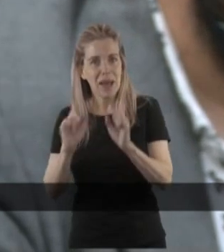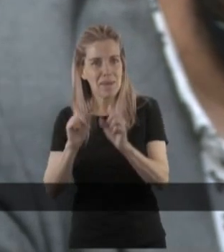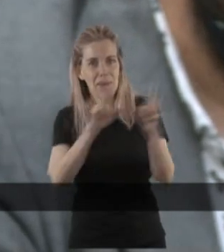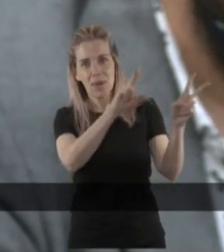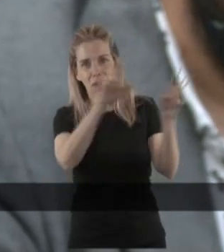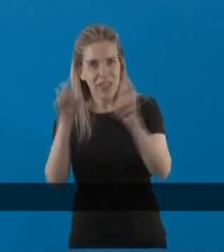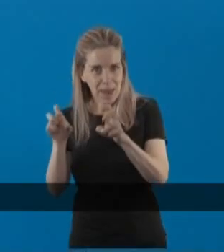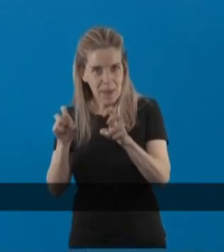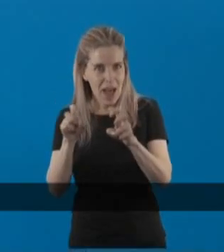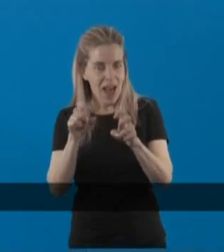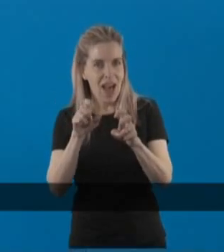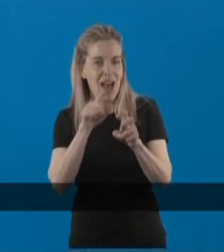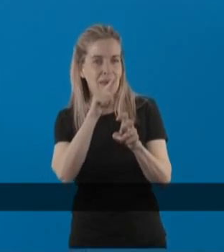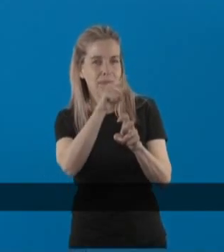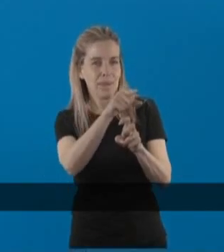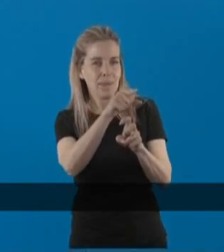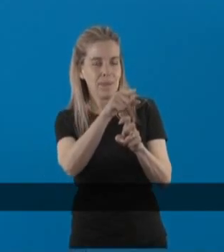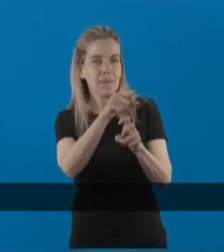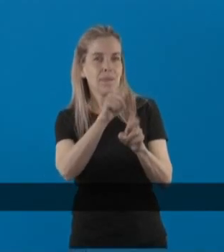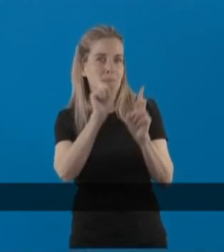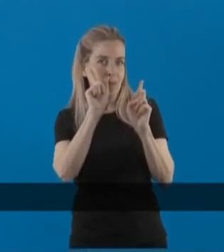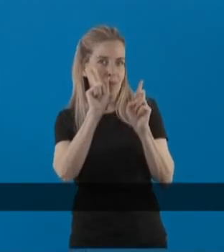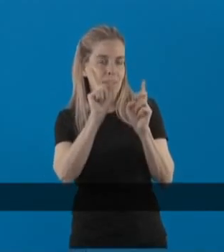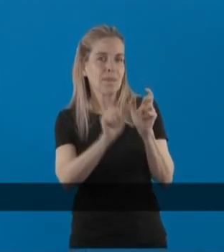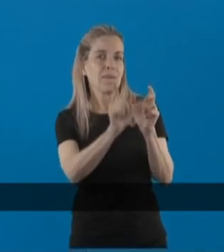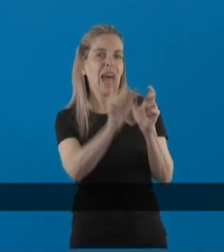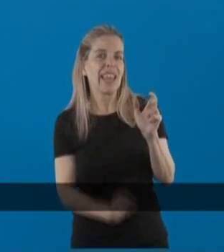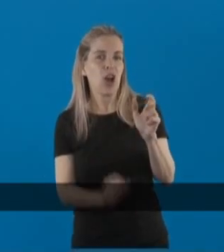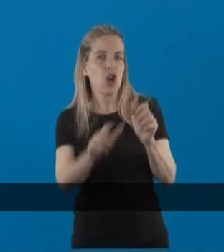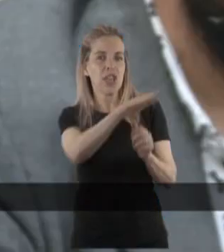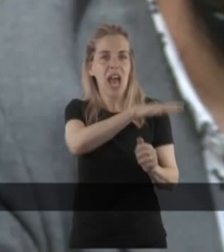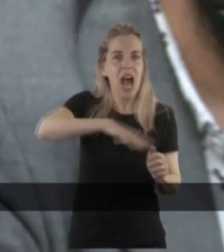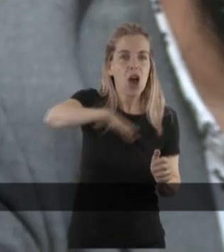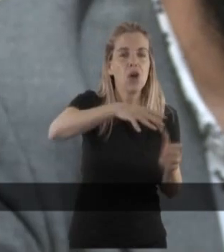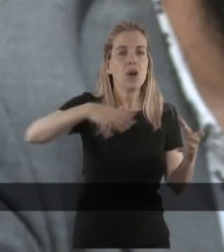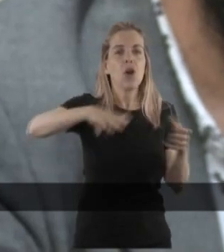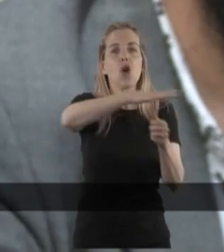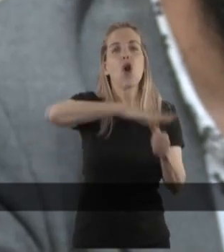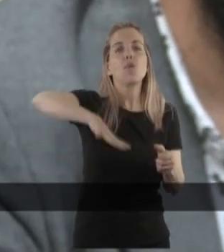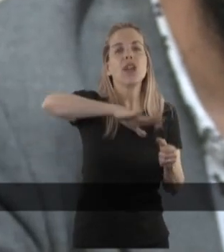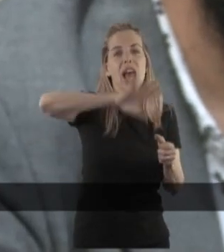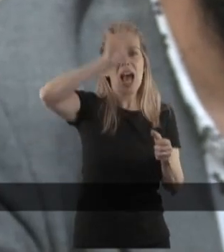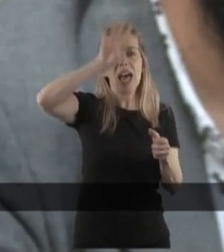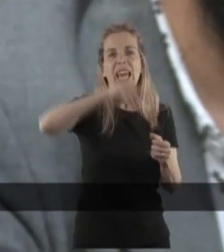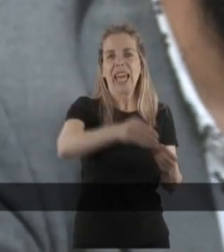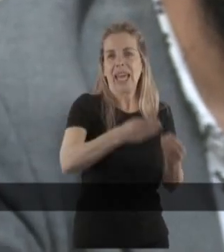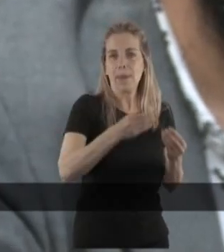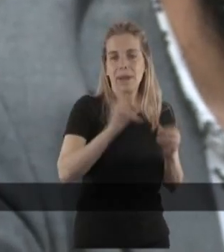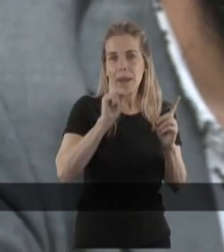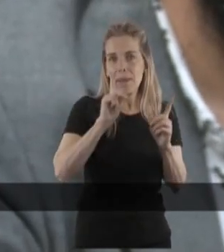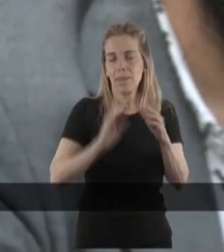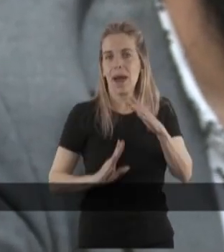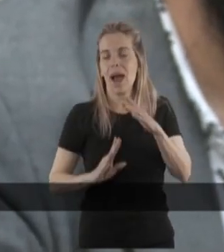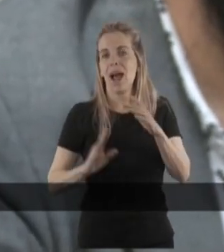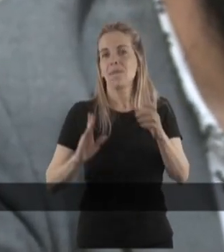tema que nos está aconteciendo en el sur con los pueblos originarios, la titular del